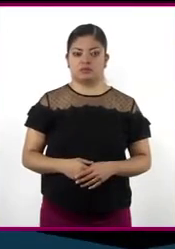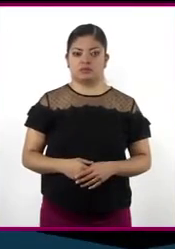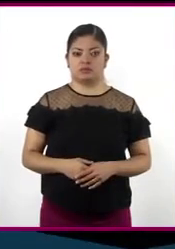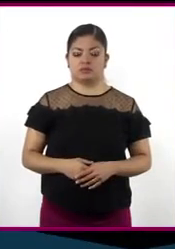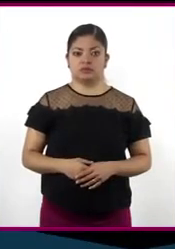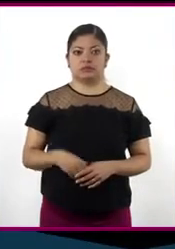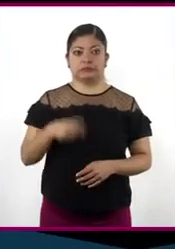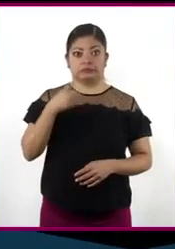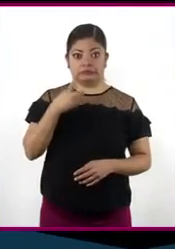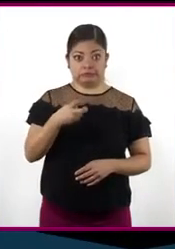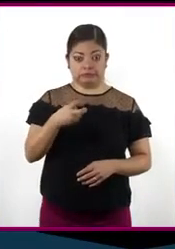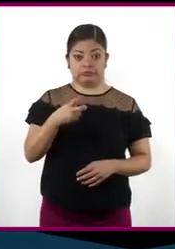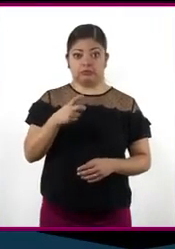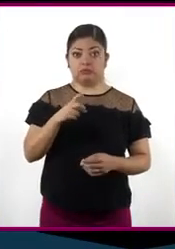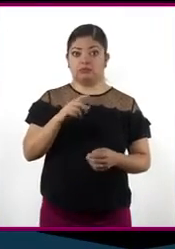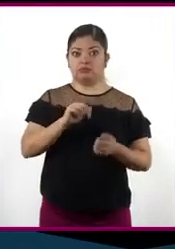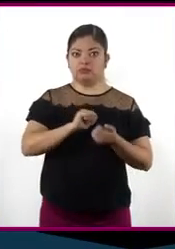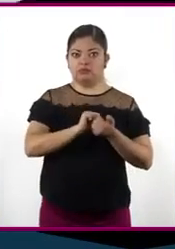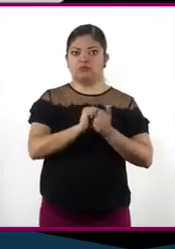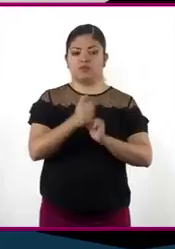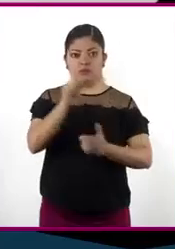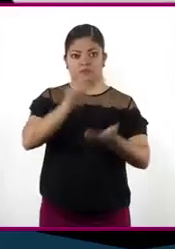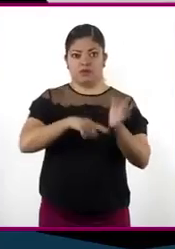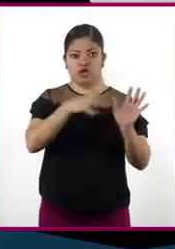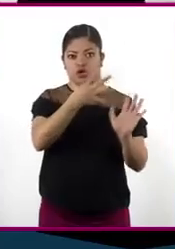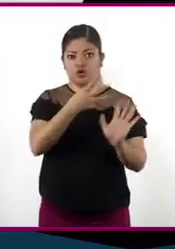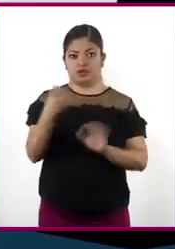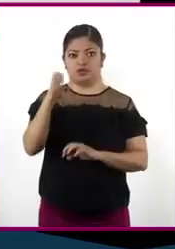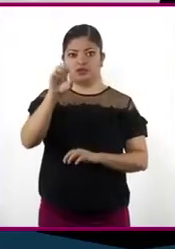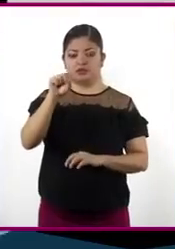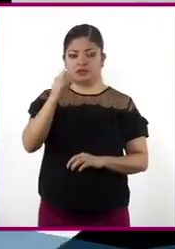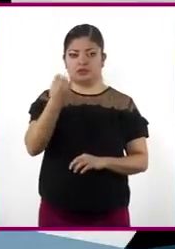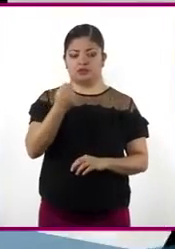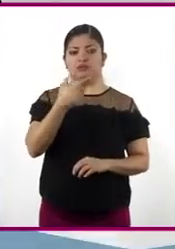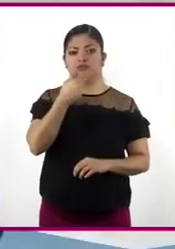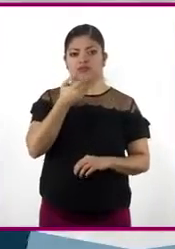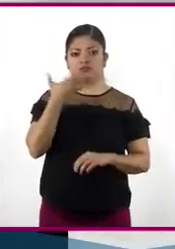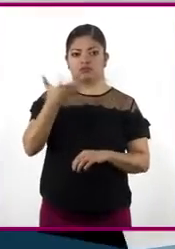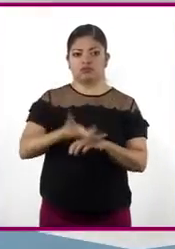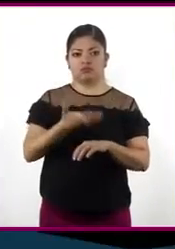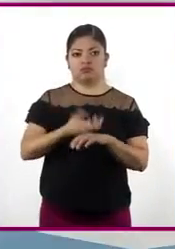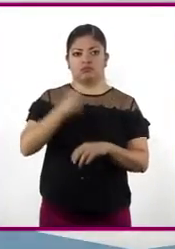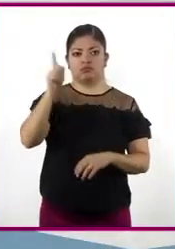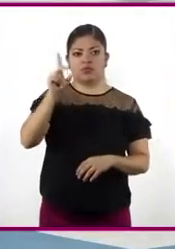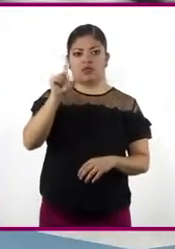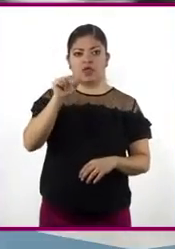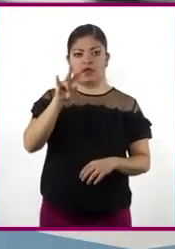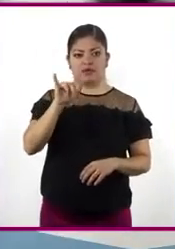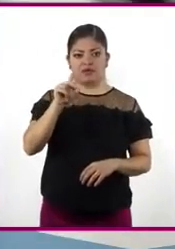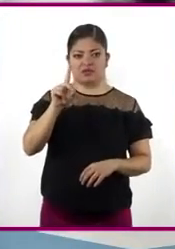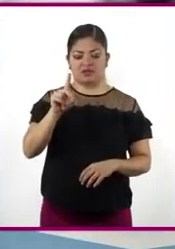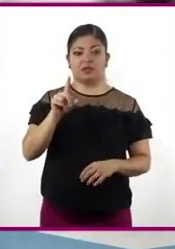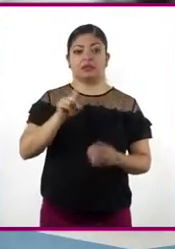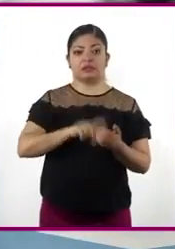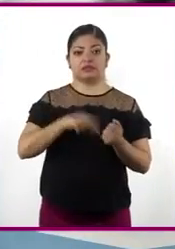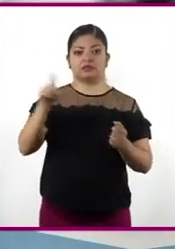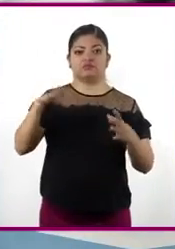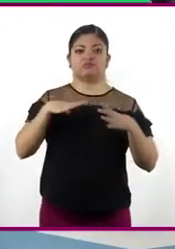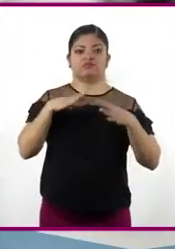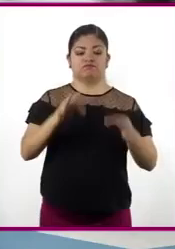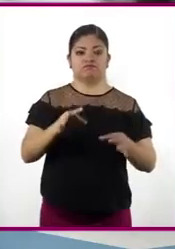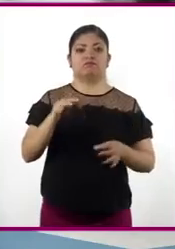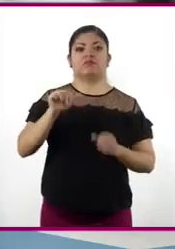Ante este panorama, en 1969, el estadounidense David Brower decidió fundar la organización